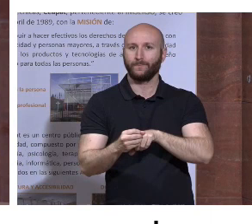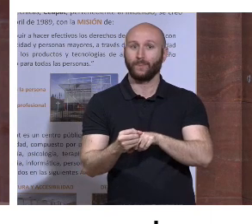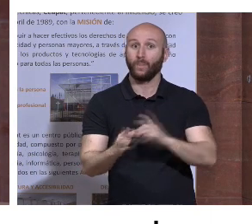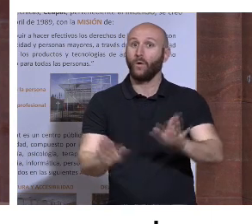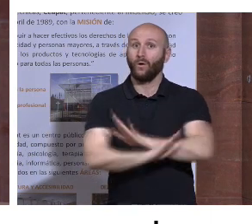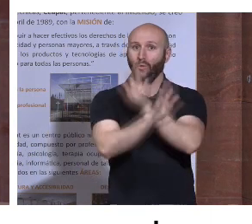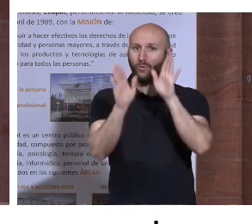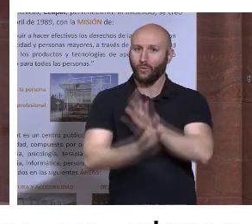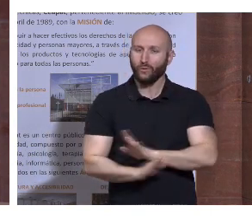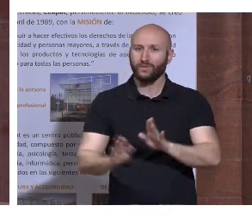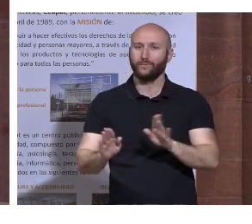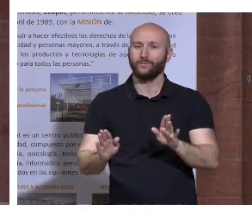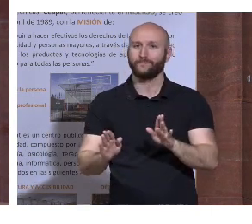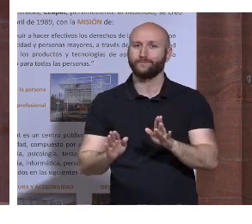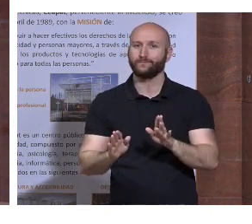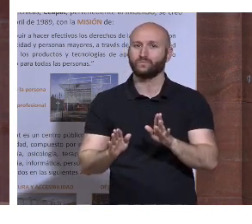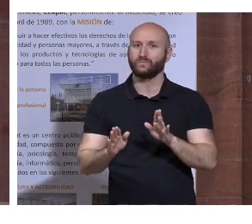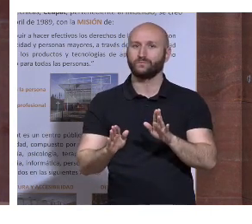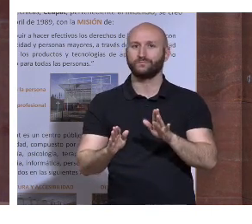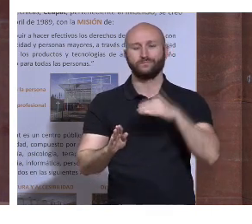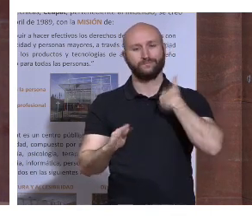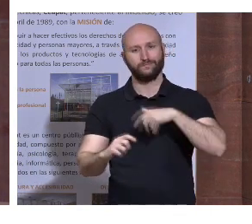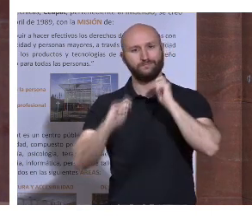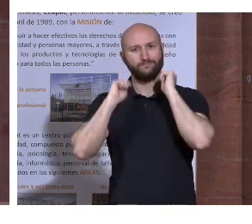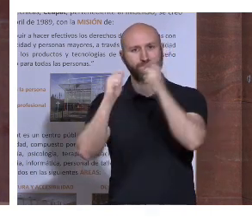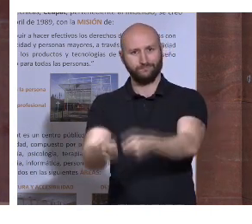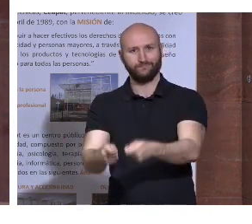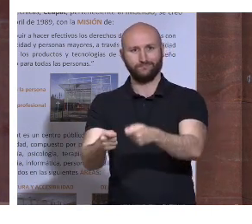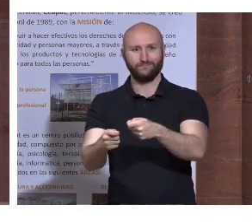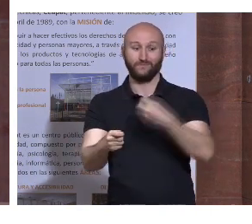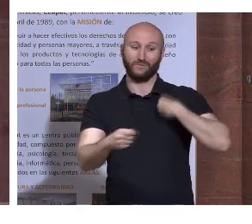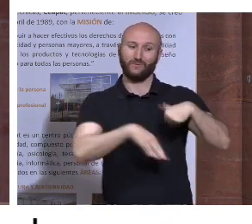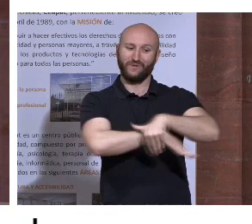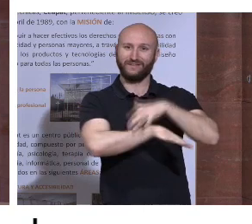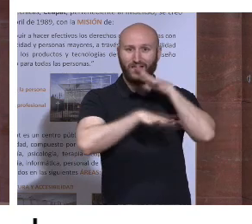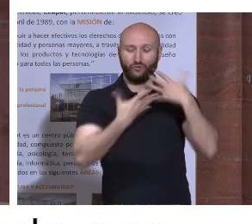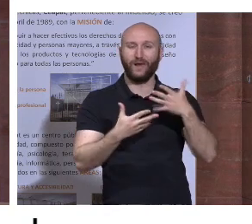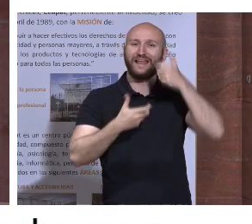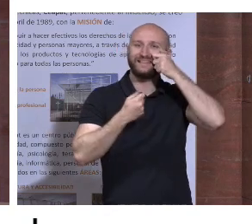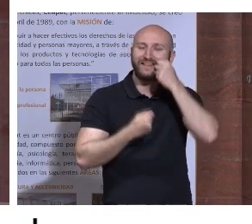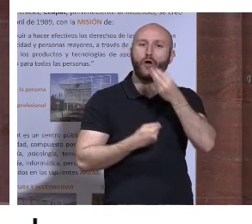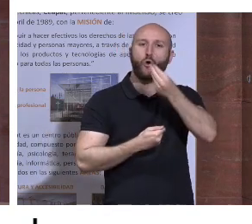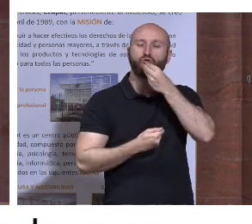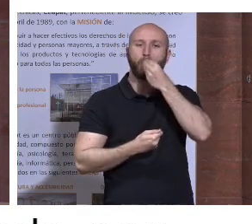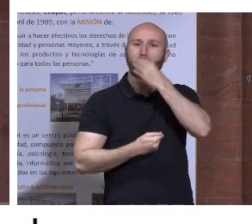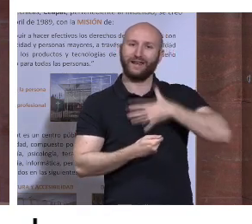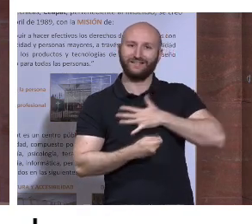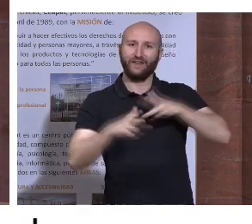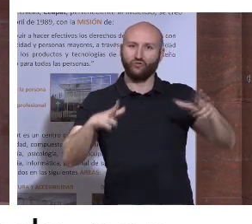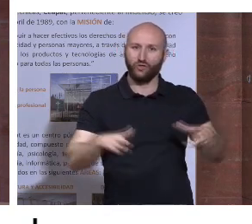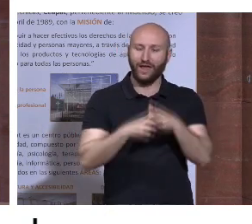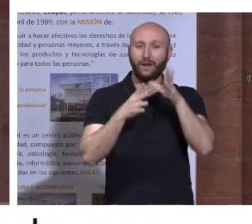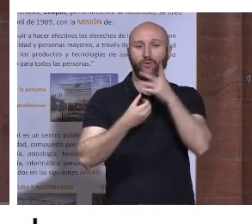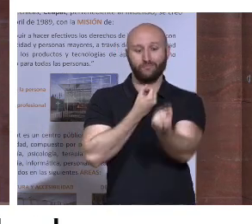último es que ha sido nombrada por nuestra ministra actual de Sanidad, Consumo y Bienestar Social, miembro de su Consejo